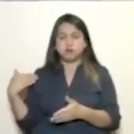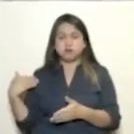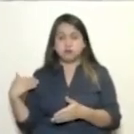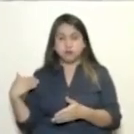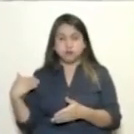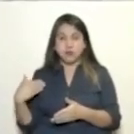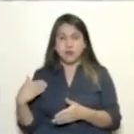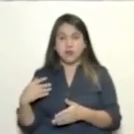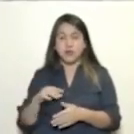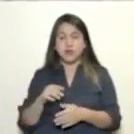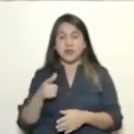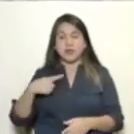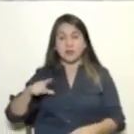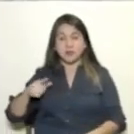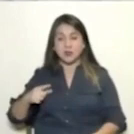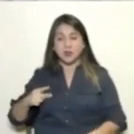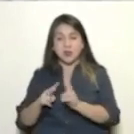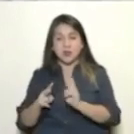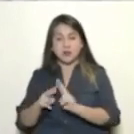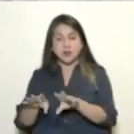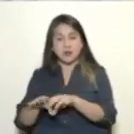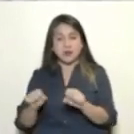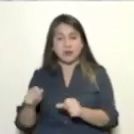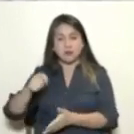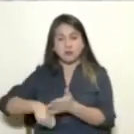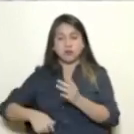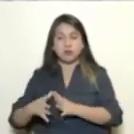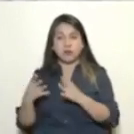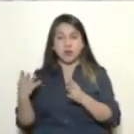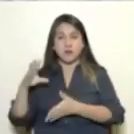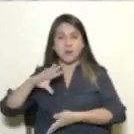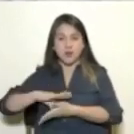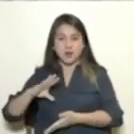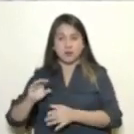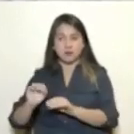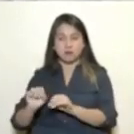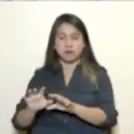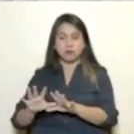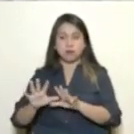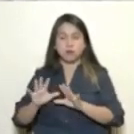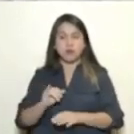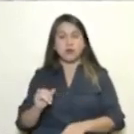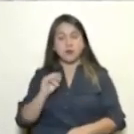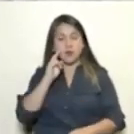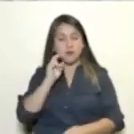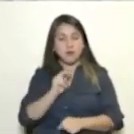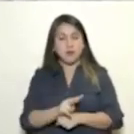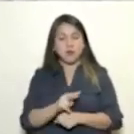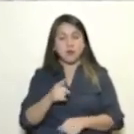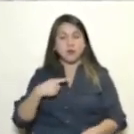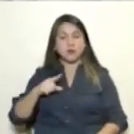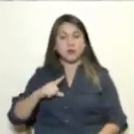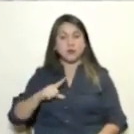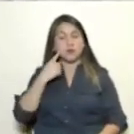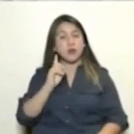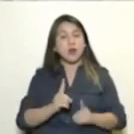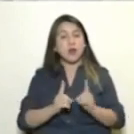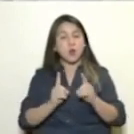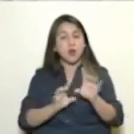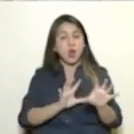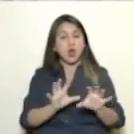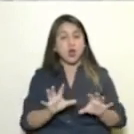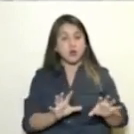Pax Americana. Estados Unidos resuelve de gran potencia. Y de repente constatamos que Estados Unidos para algunas cosas